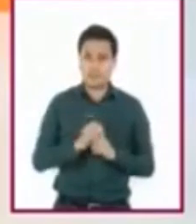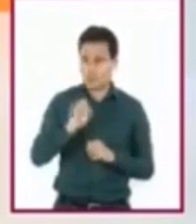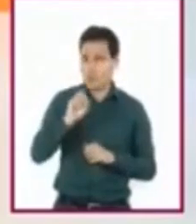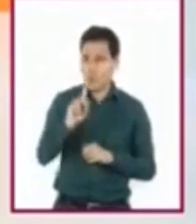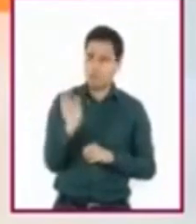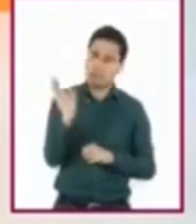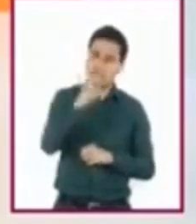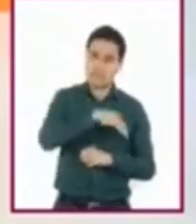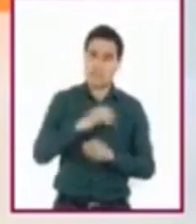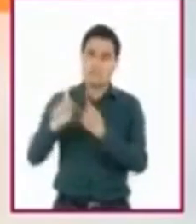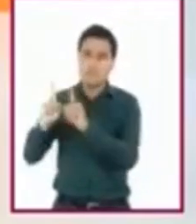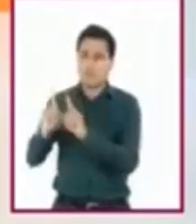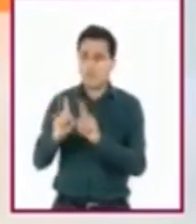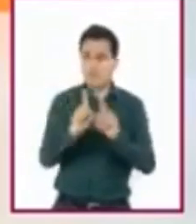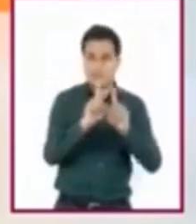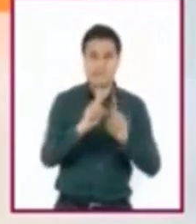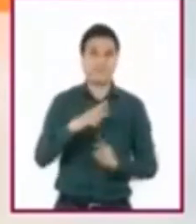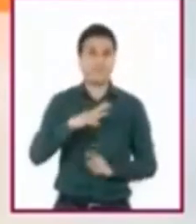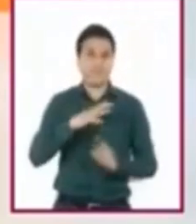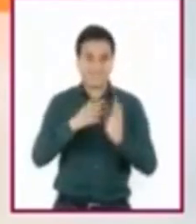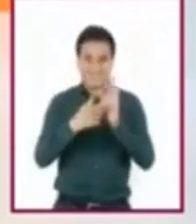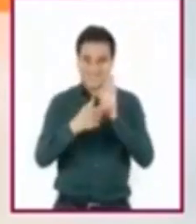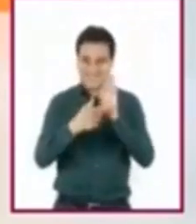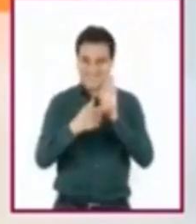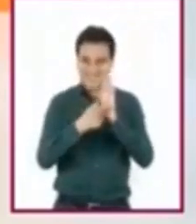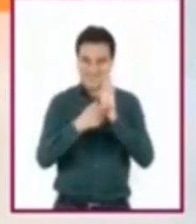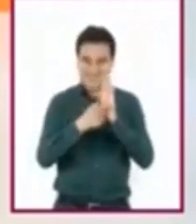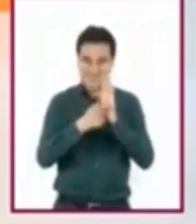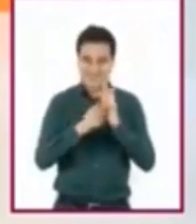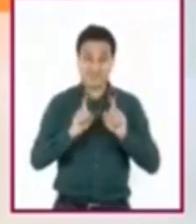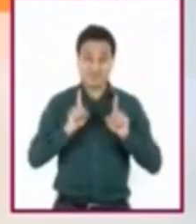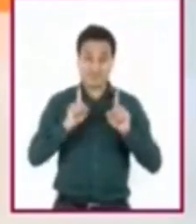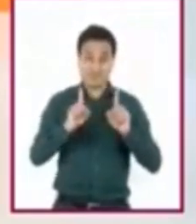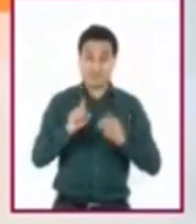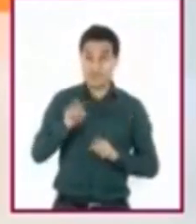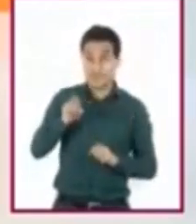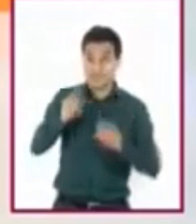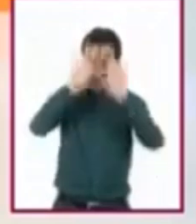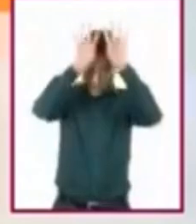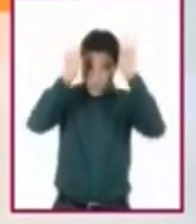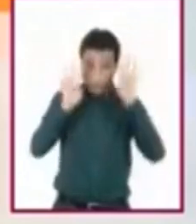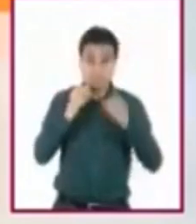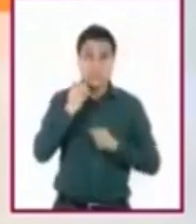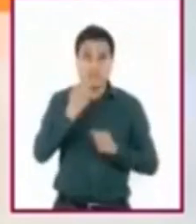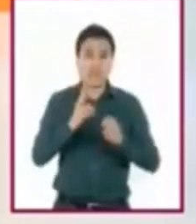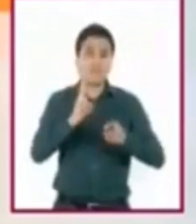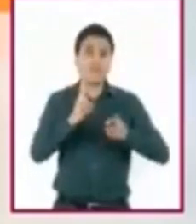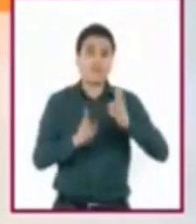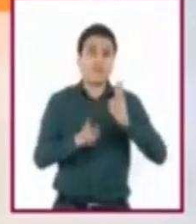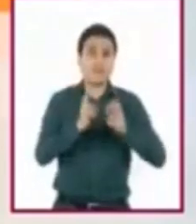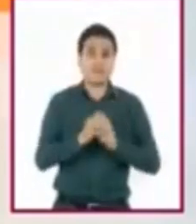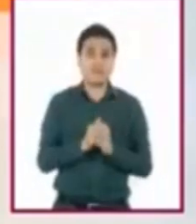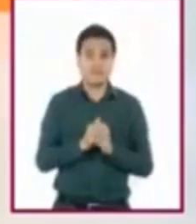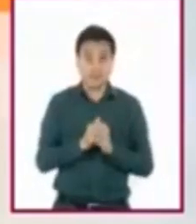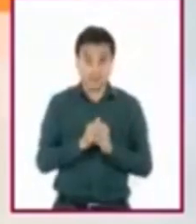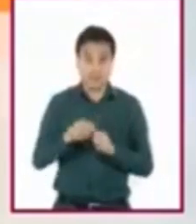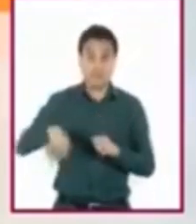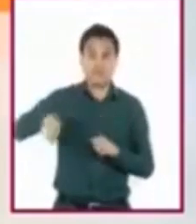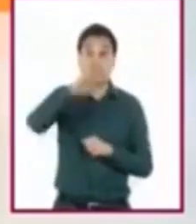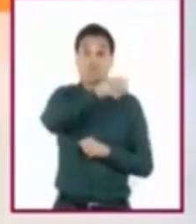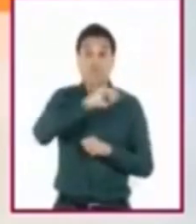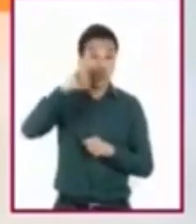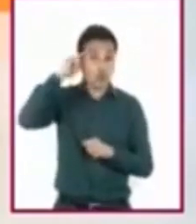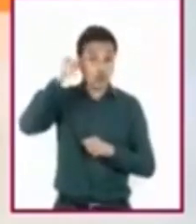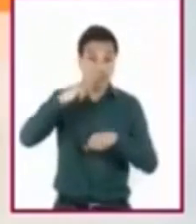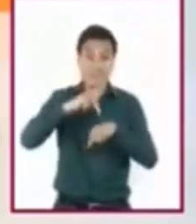y en llegando a un pretil que salía fuera de la fortaleza, queriendo hablar a la gente que por allí combatía, le dieron una pedrada a los